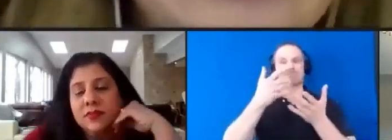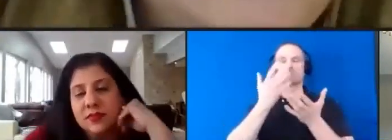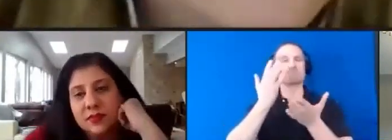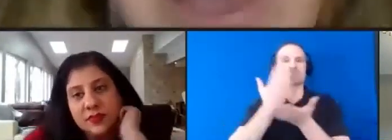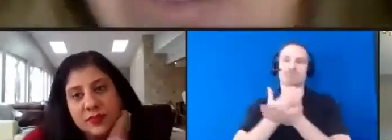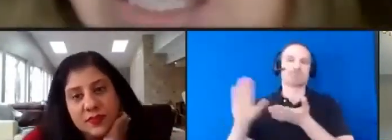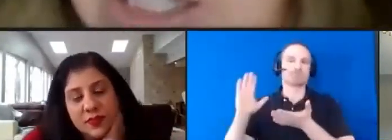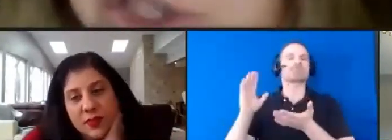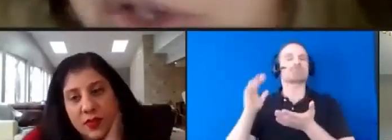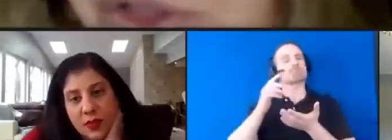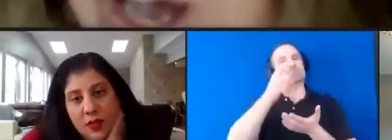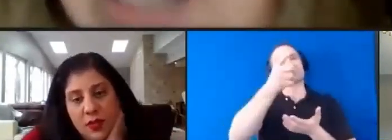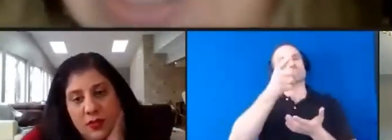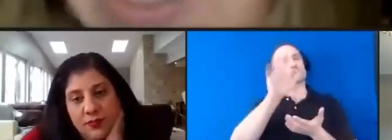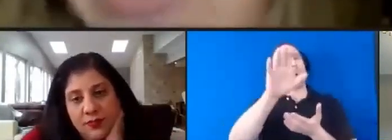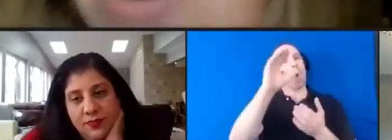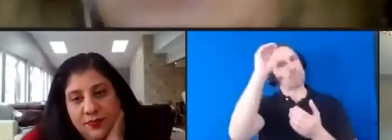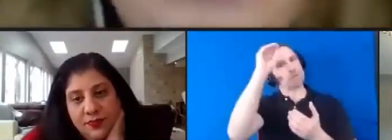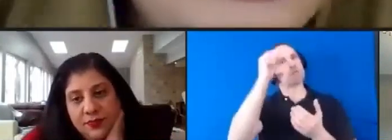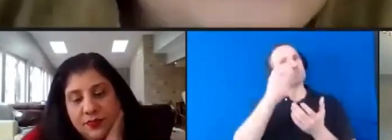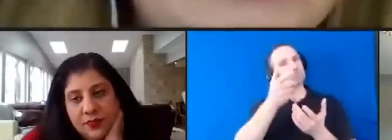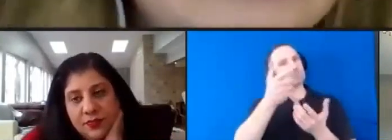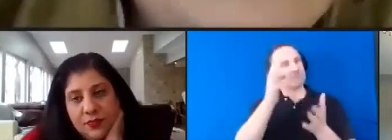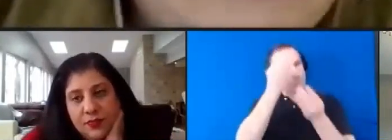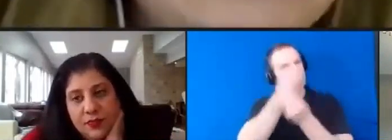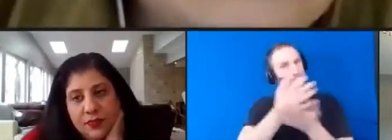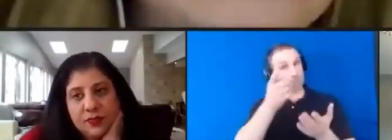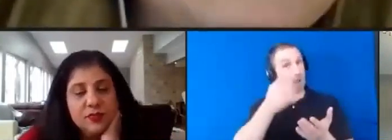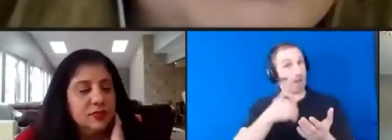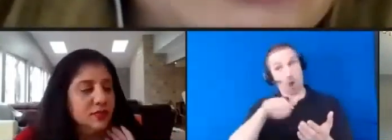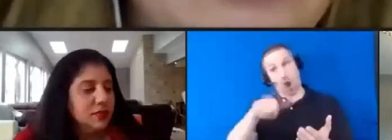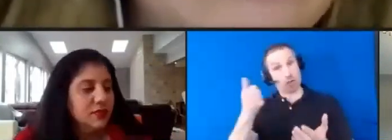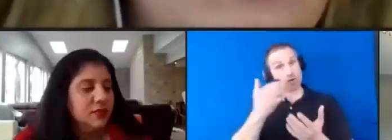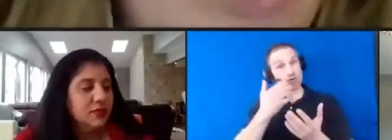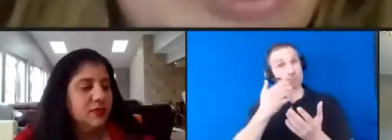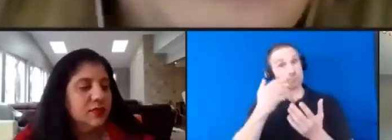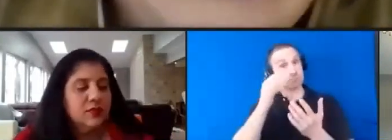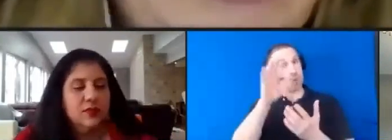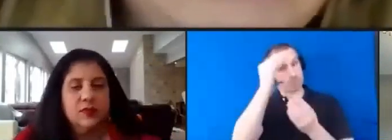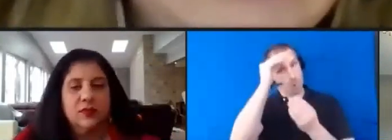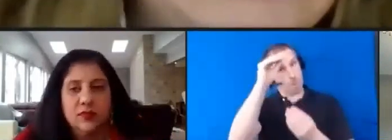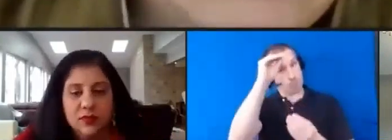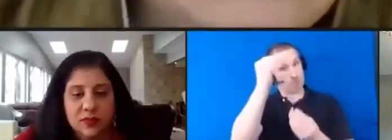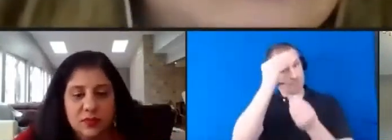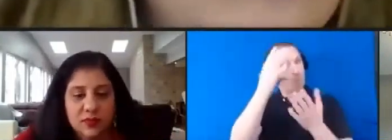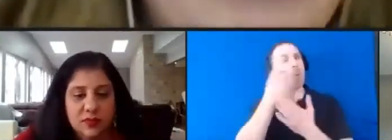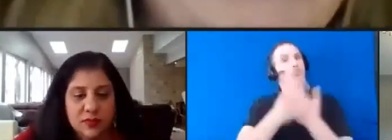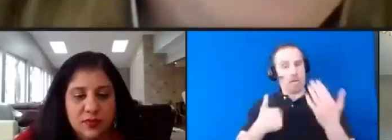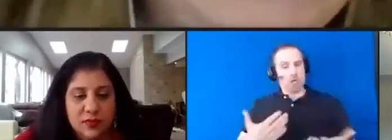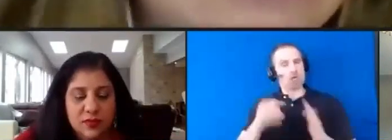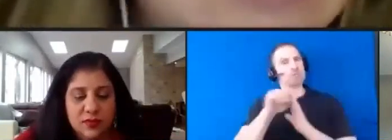qué puedes decir un poco acerca de texas y otros estados que están quitando su